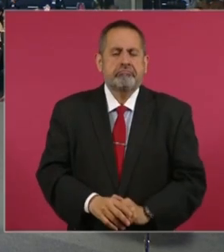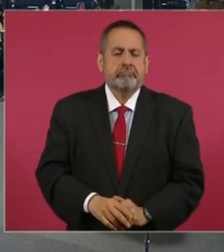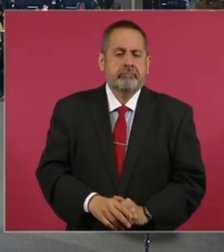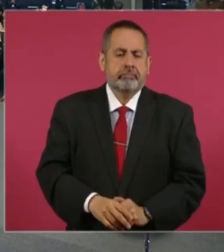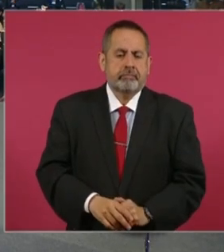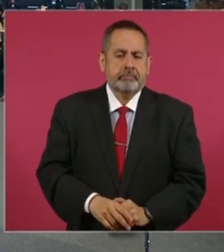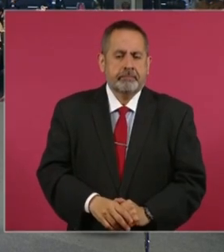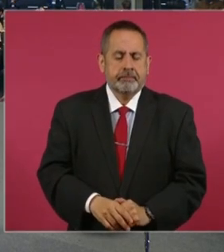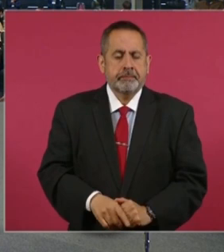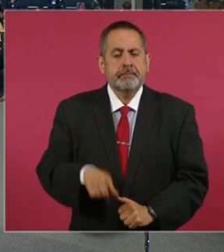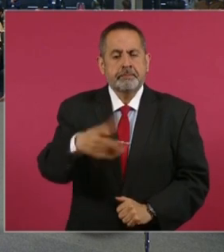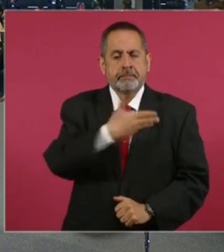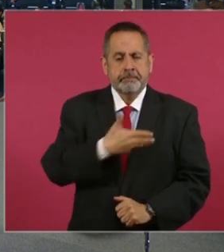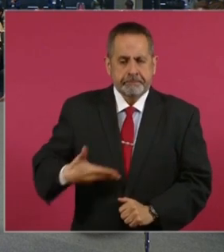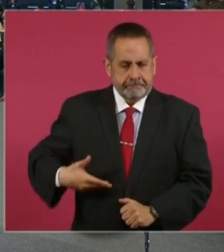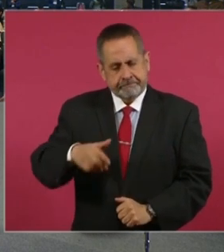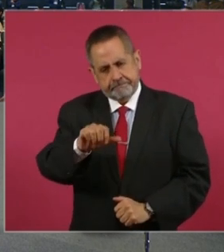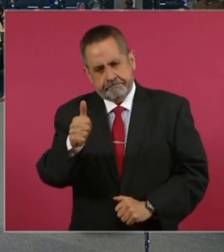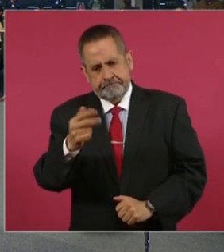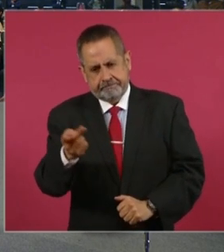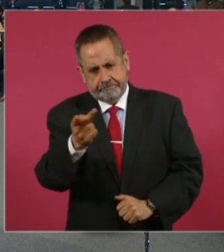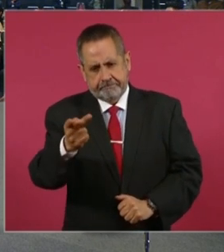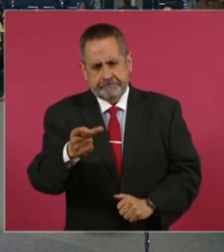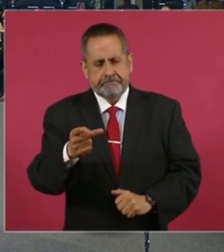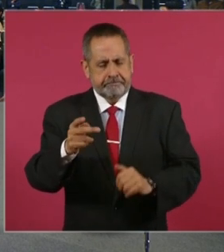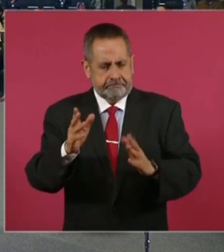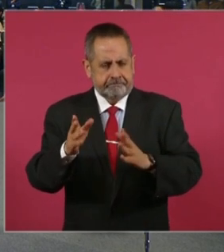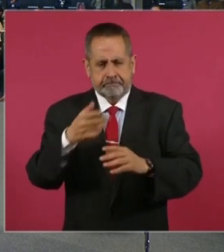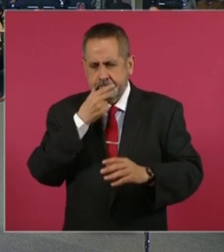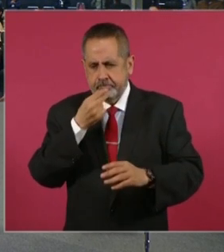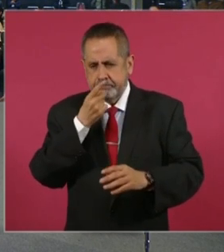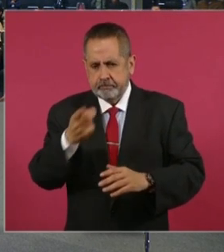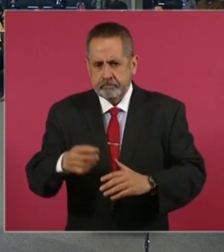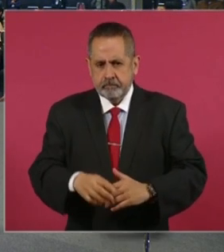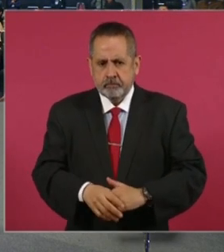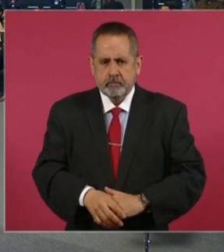Presidente, en otro tema rápidamente, ayer la…